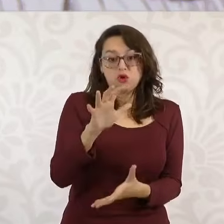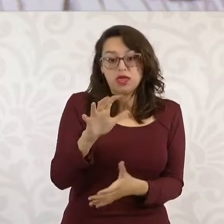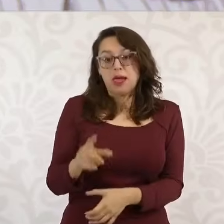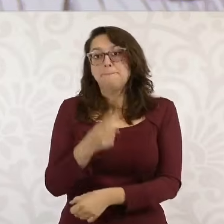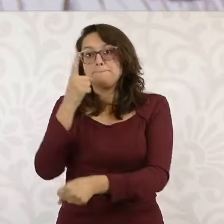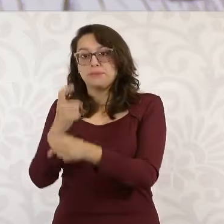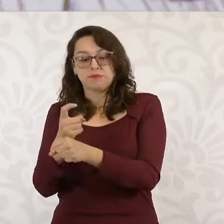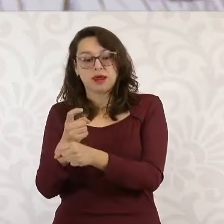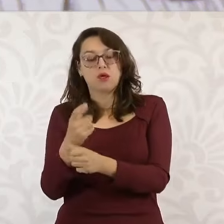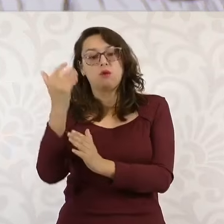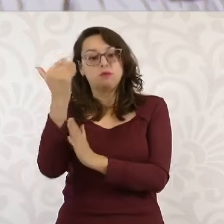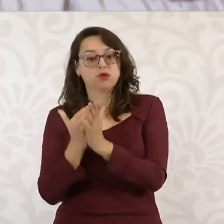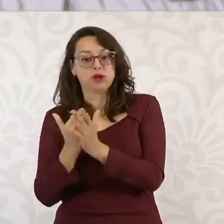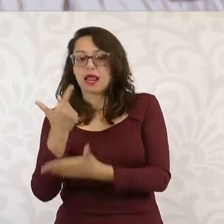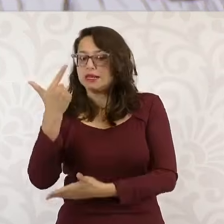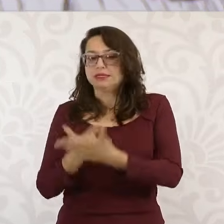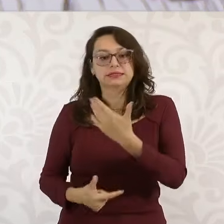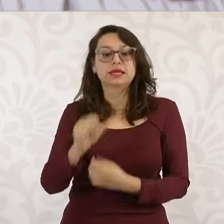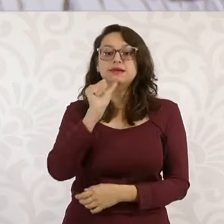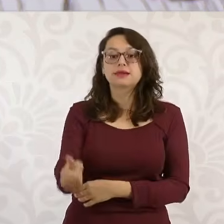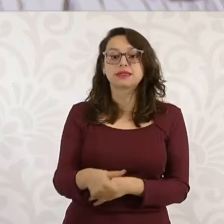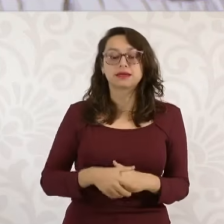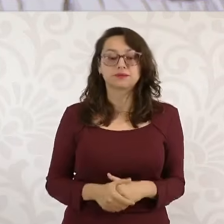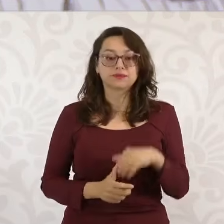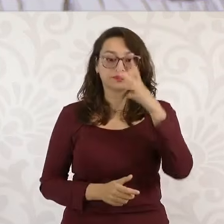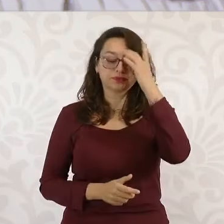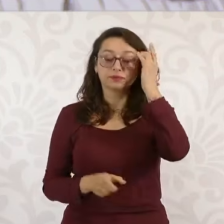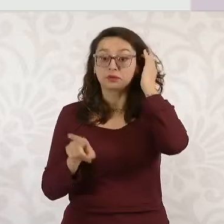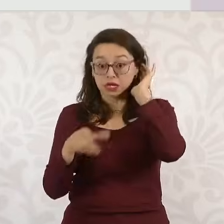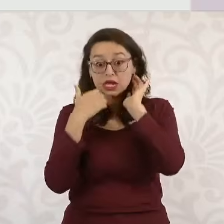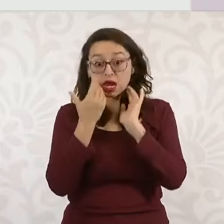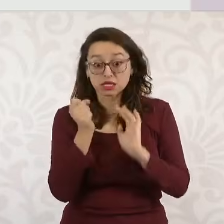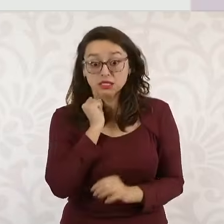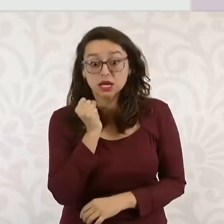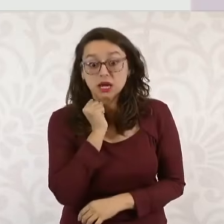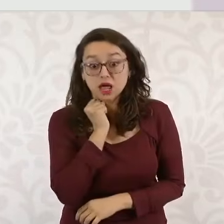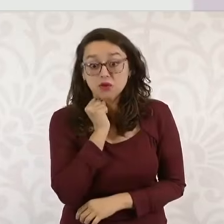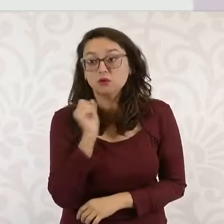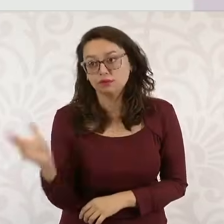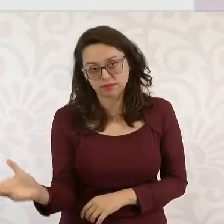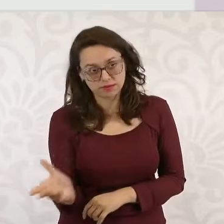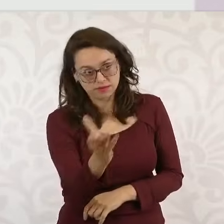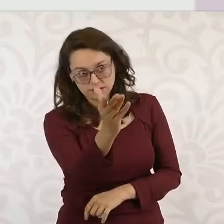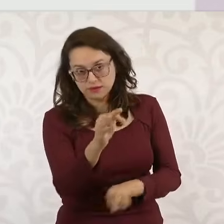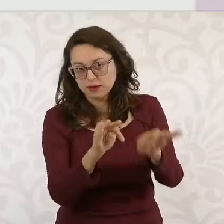minoría, sin listas. ¿Quieres ser senador? Busca el voto